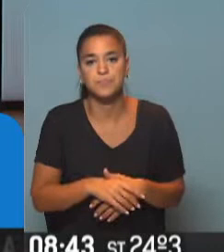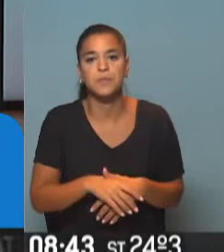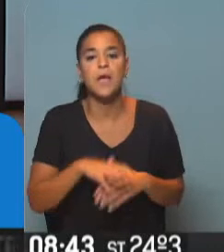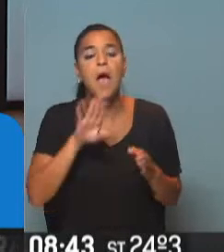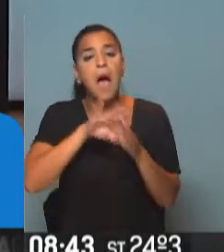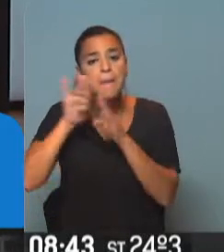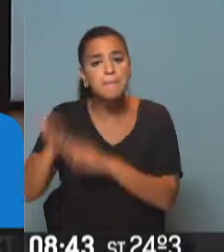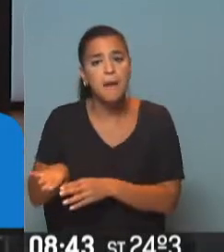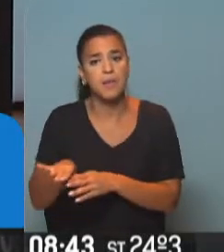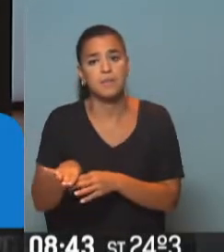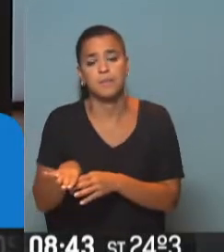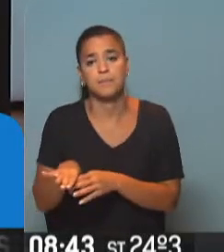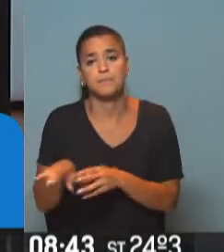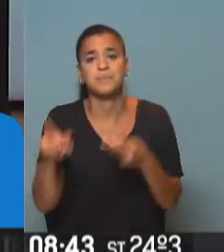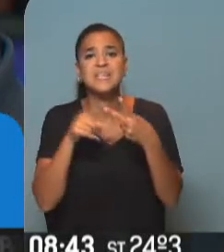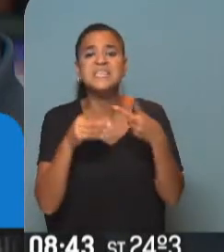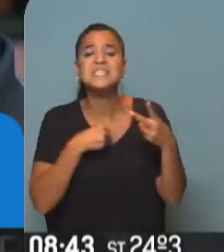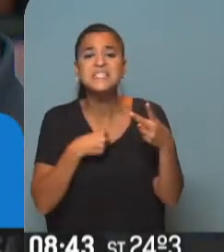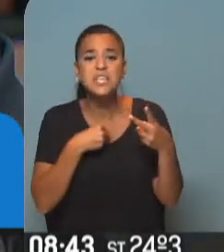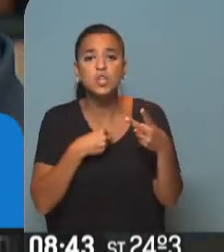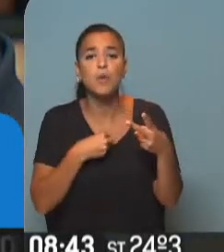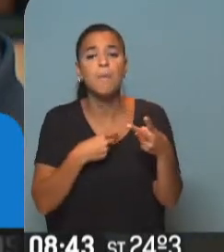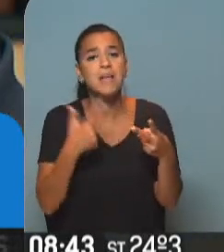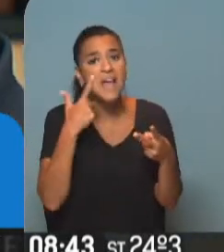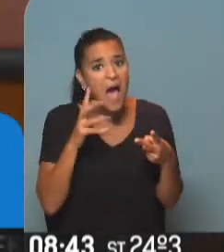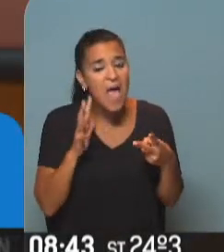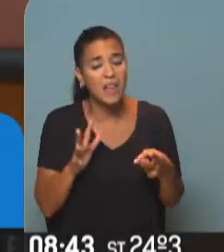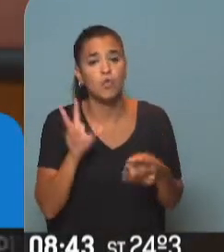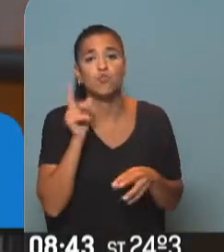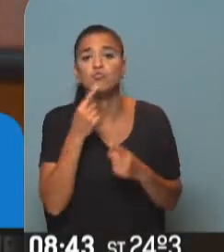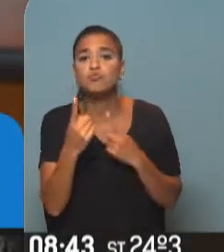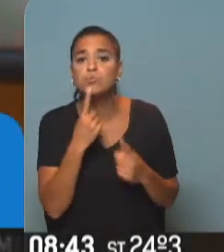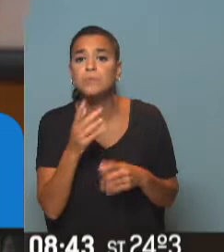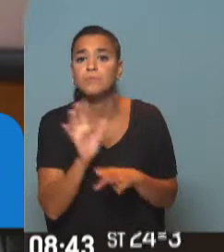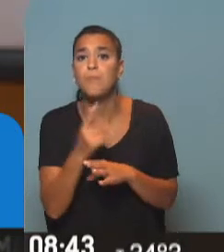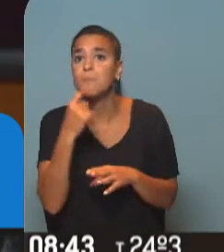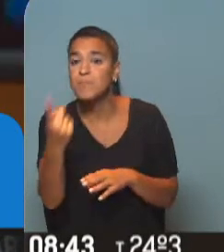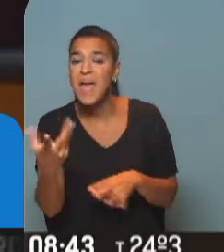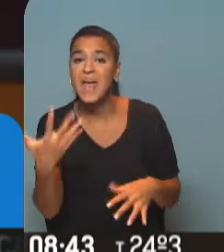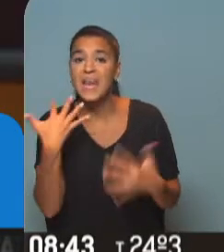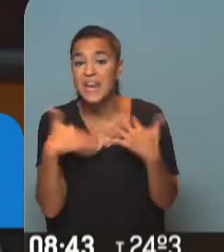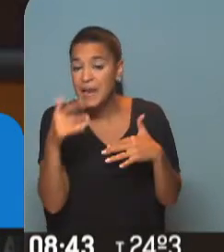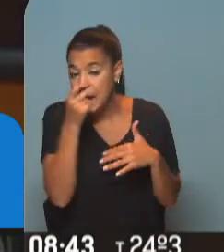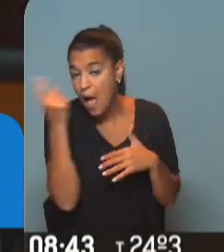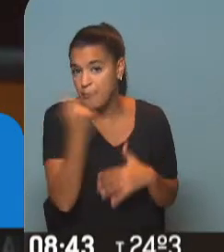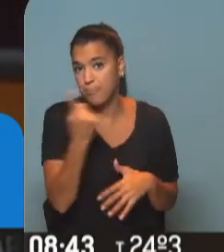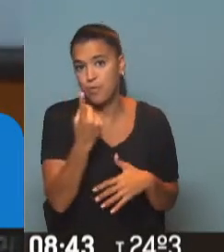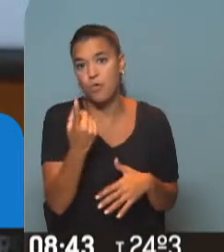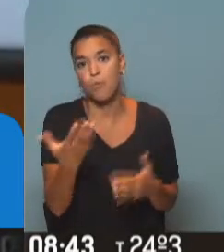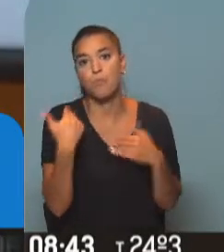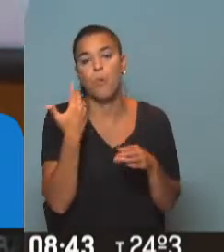otro lado en el en los síntomas estar alertas y consultar porque la consulta precoz generalmente permite tomar medidas